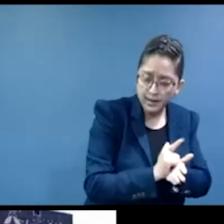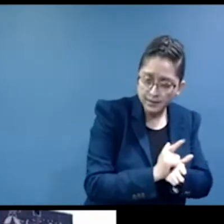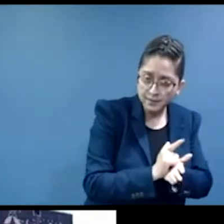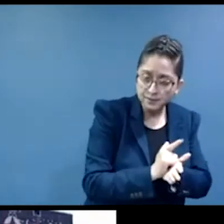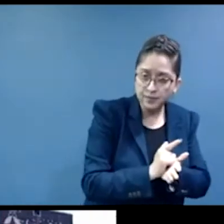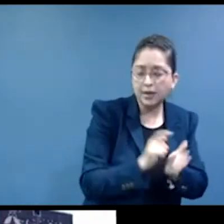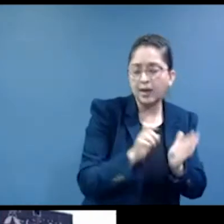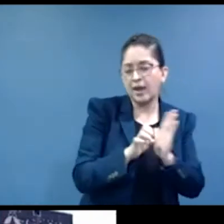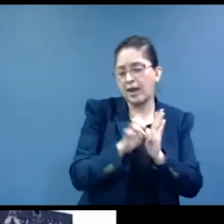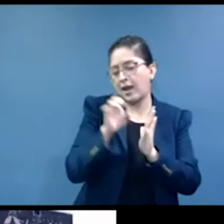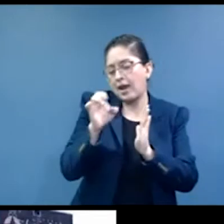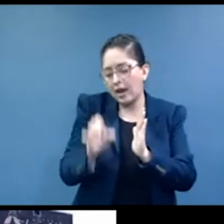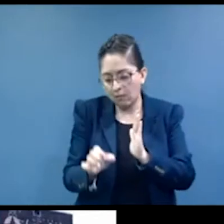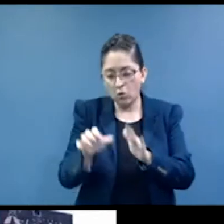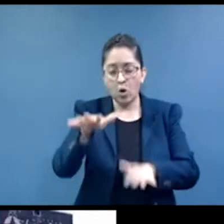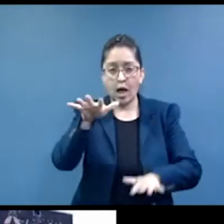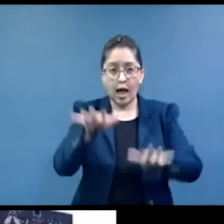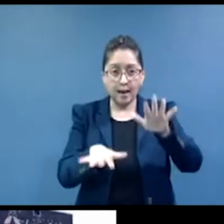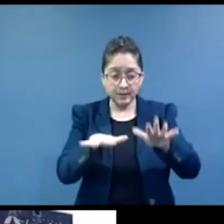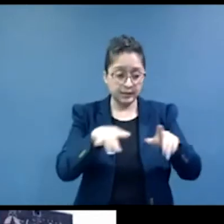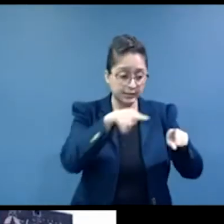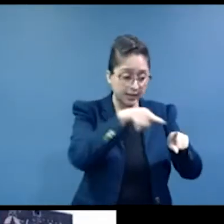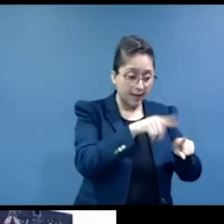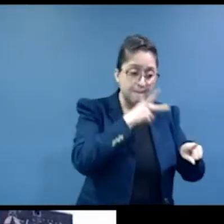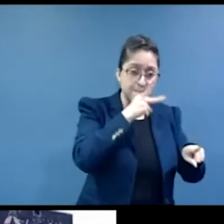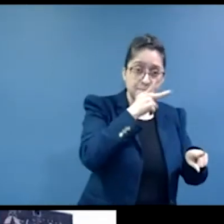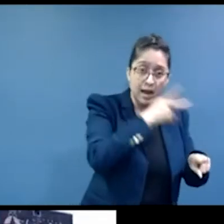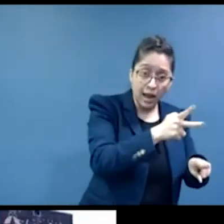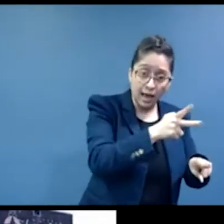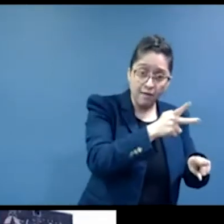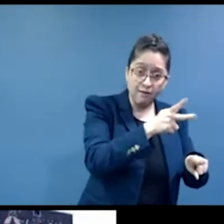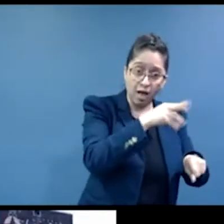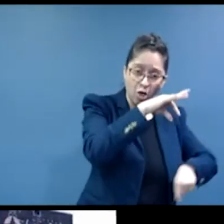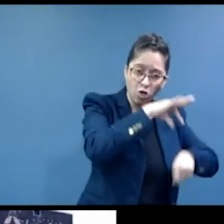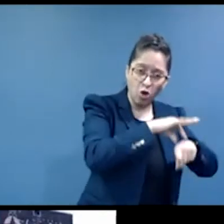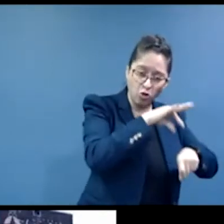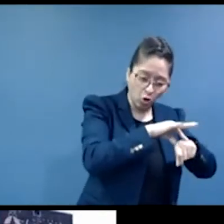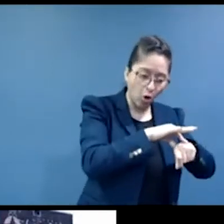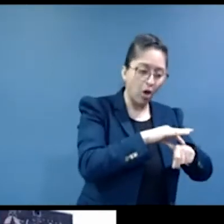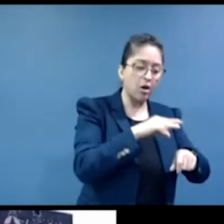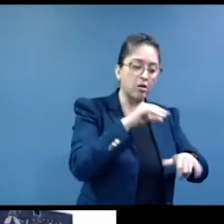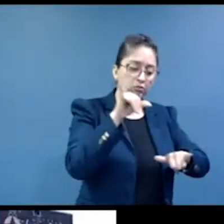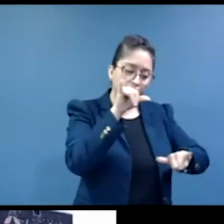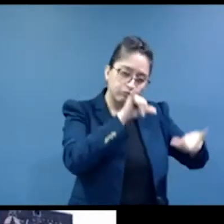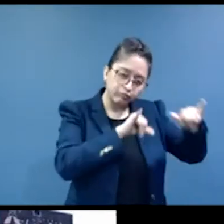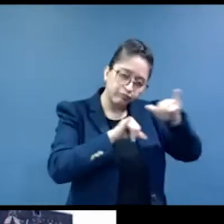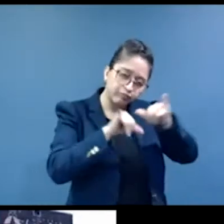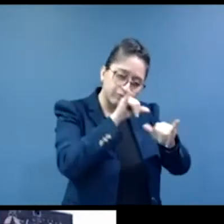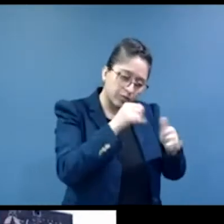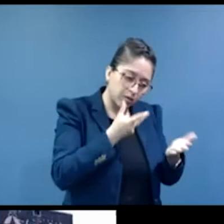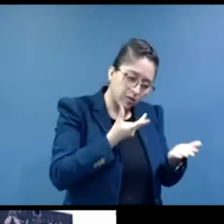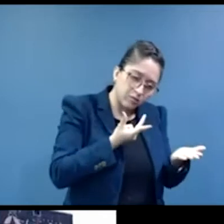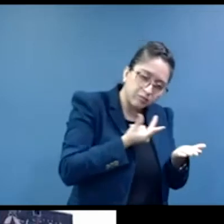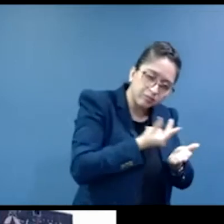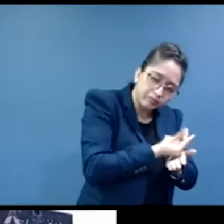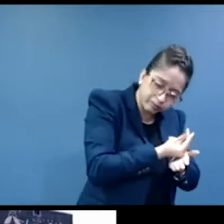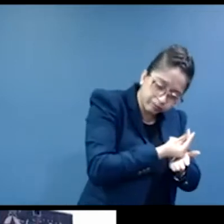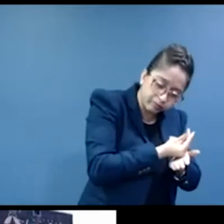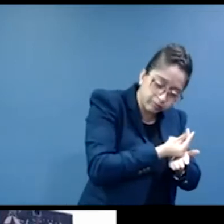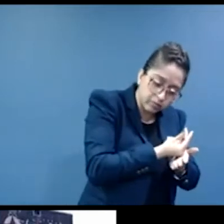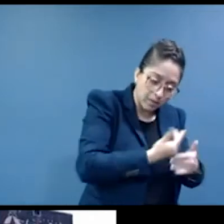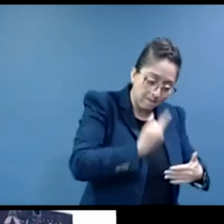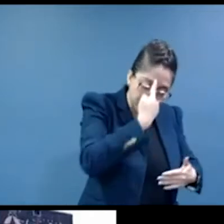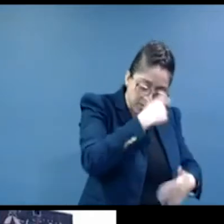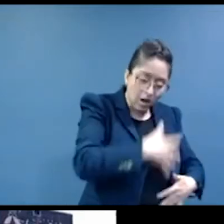asistida en términos médicos a, digamos, empezar a adoptar un diálogo más de